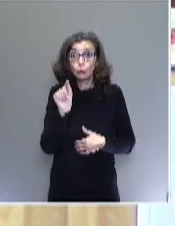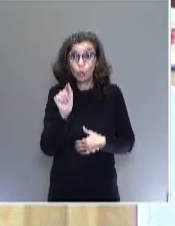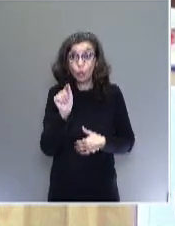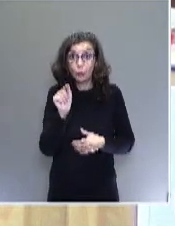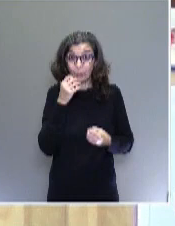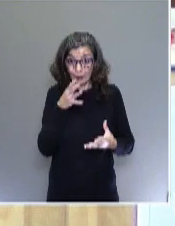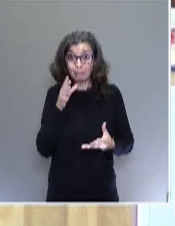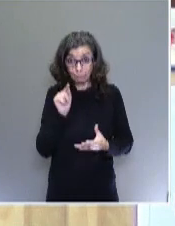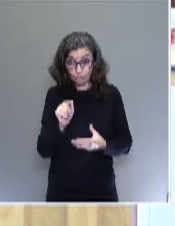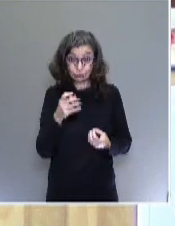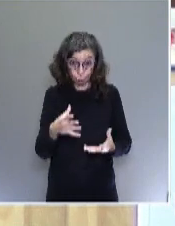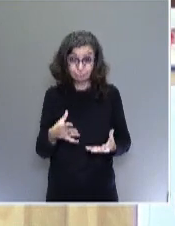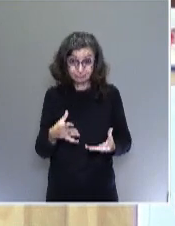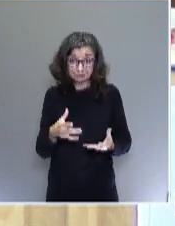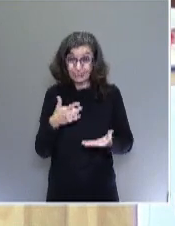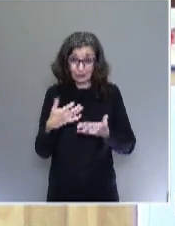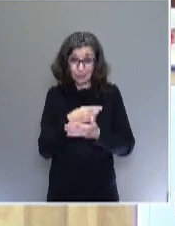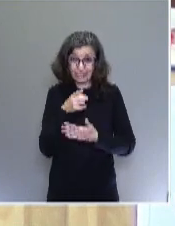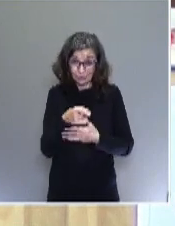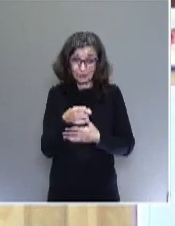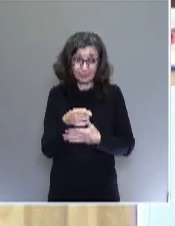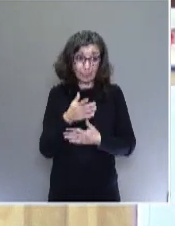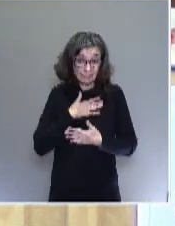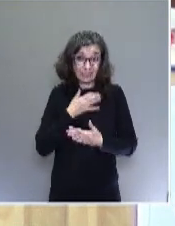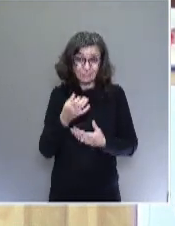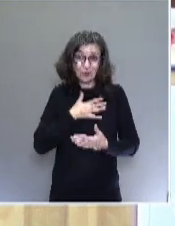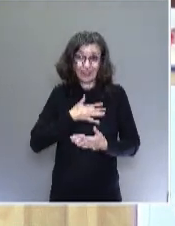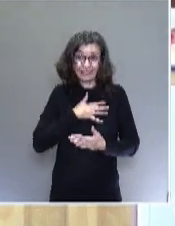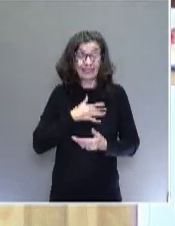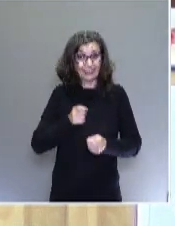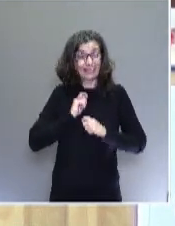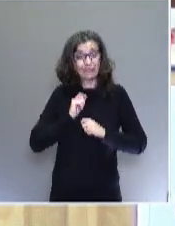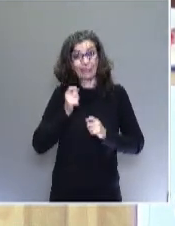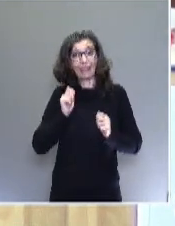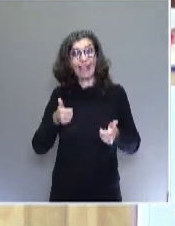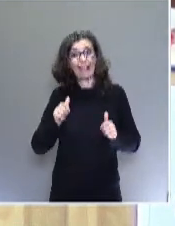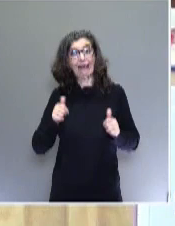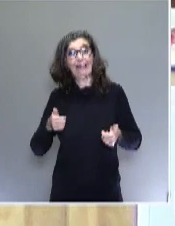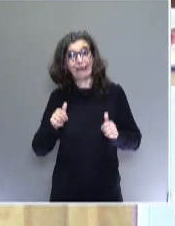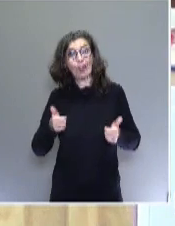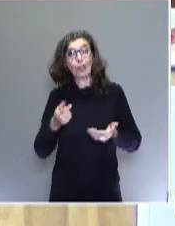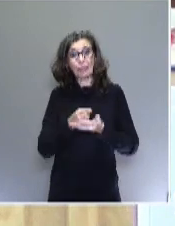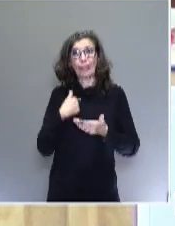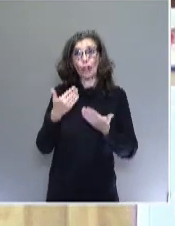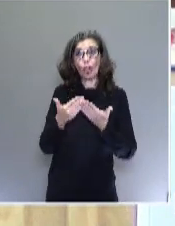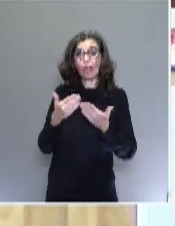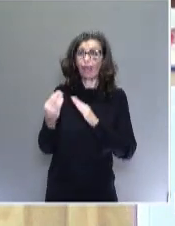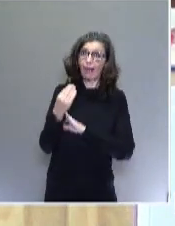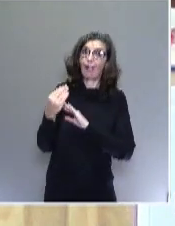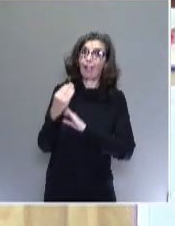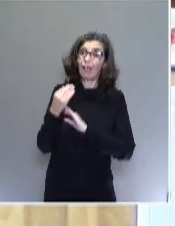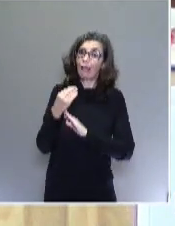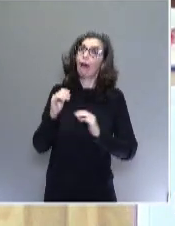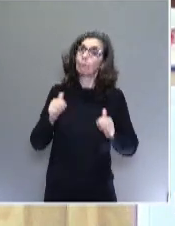bien puesto Vale entonces todo esto Pues para mí ha sido muy ratificante porque ha sido como un poco Volver al colegio pero sobre todo darme